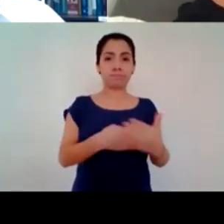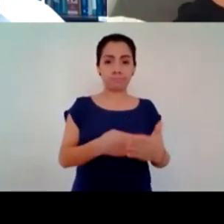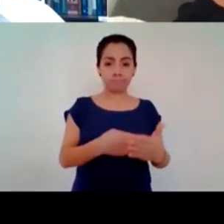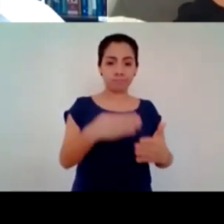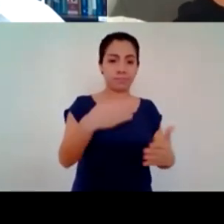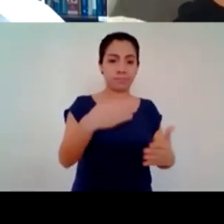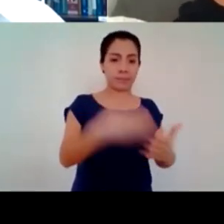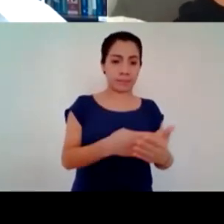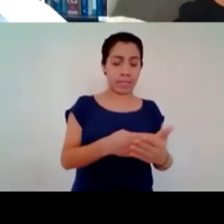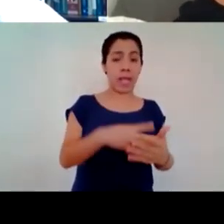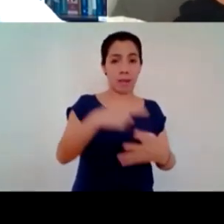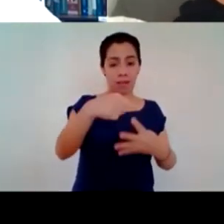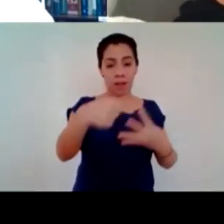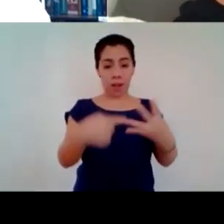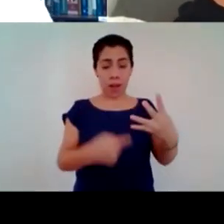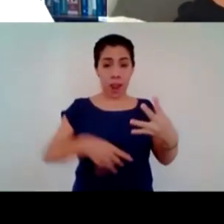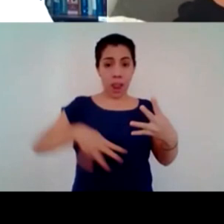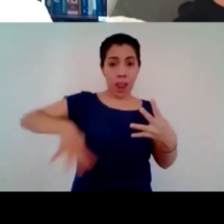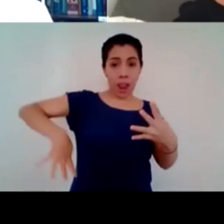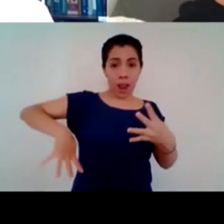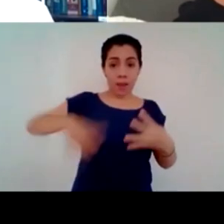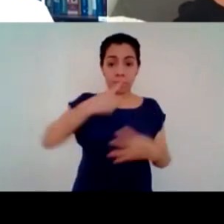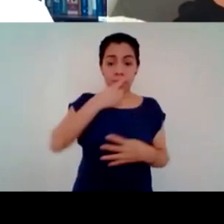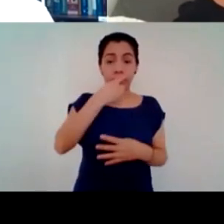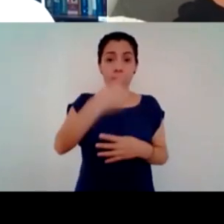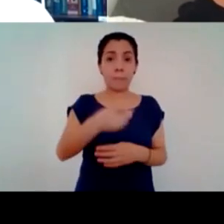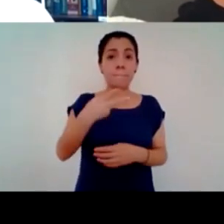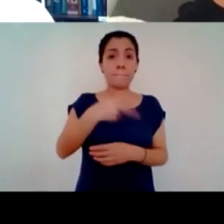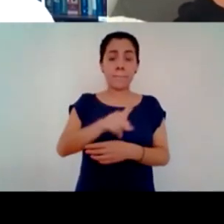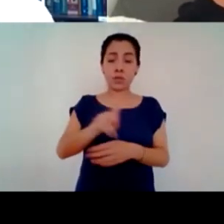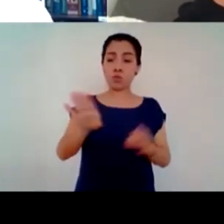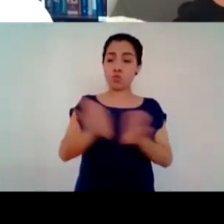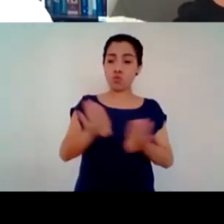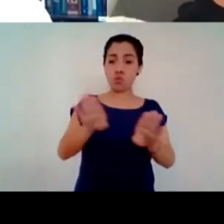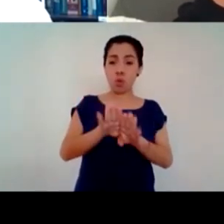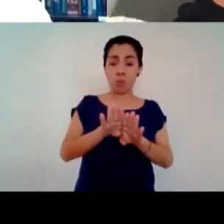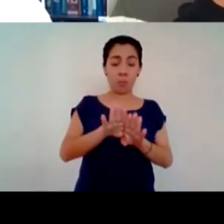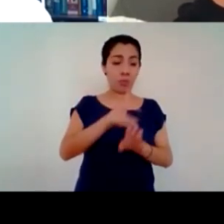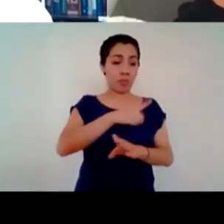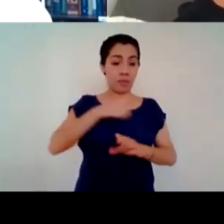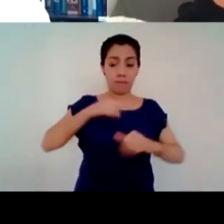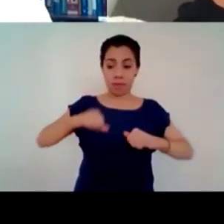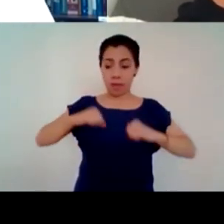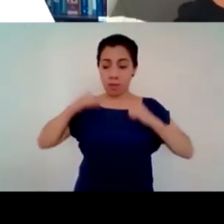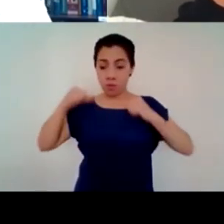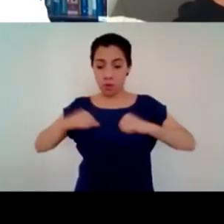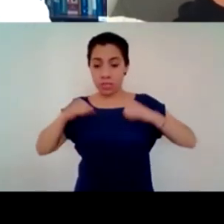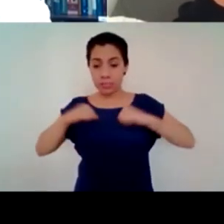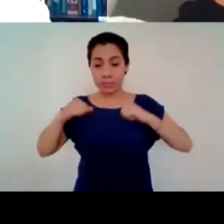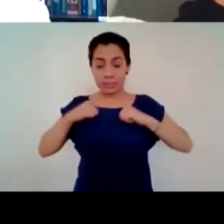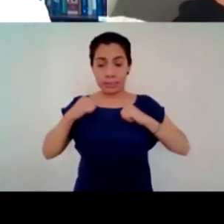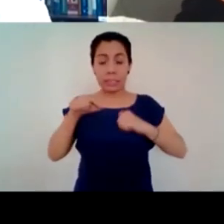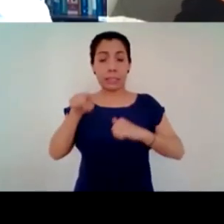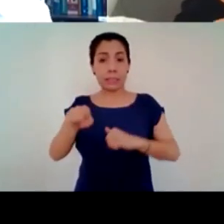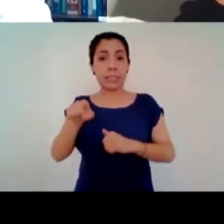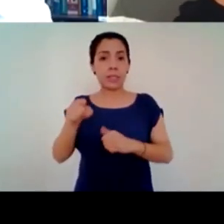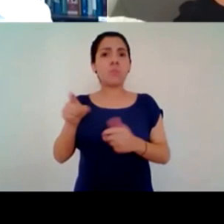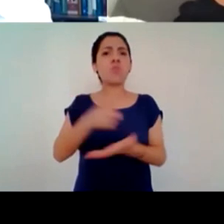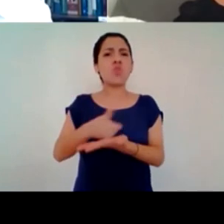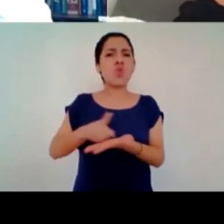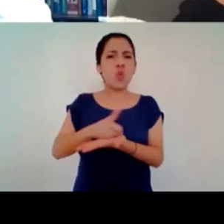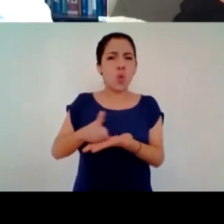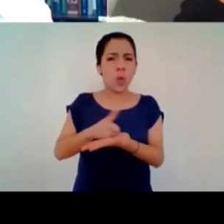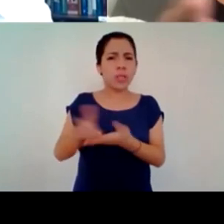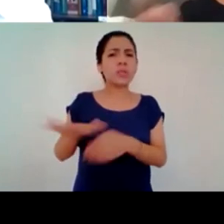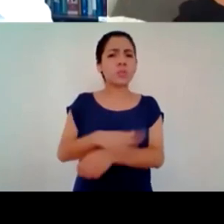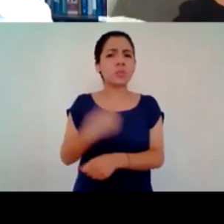ver con la parte integral de por qué un adolescente está consumiendo y qué otras